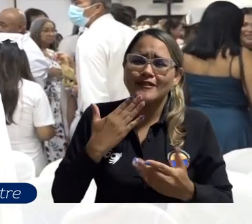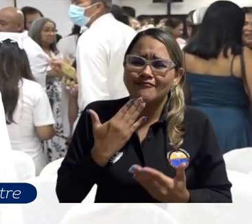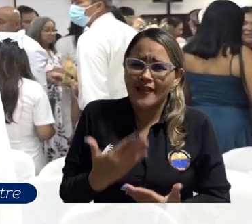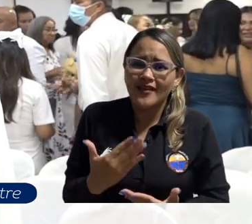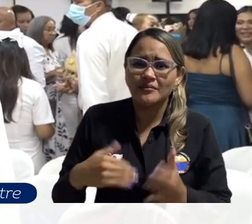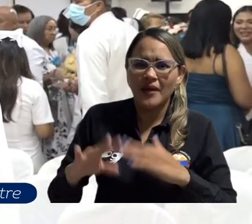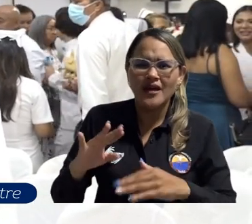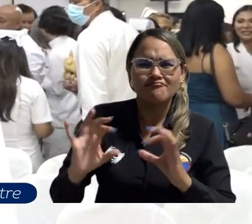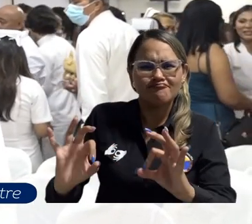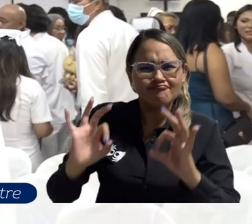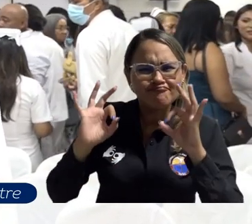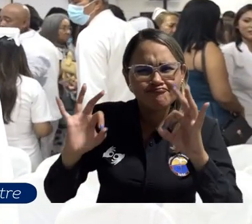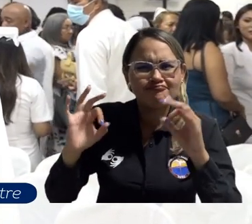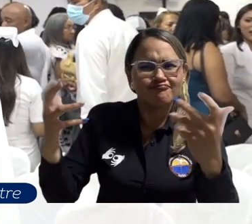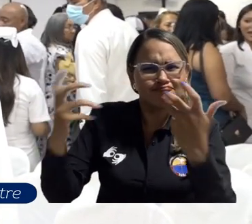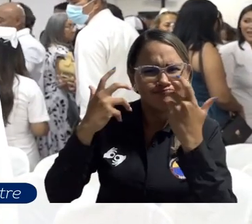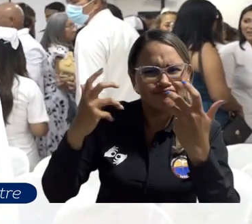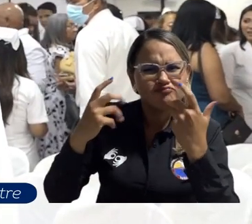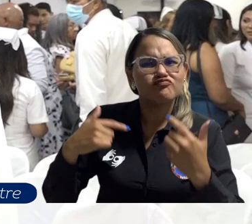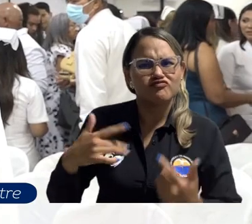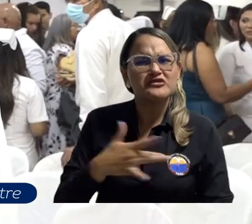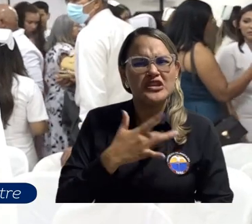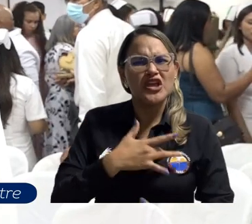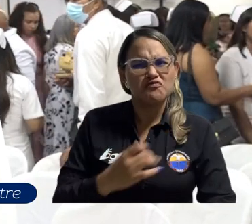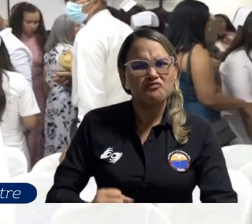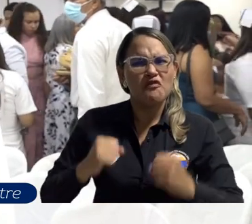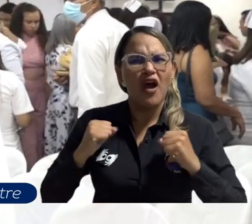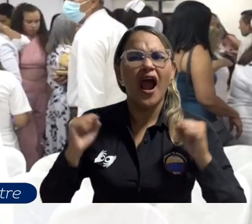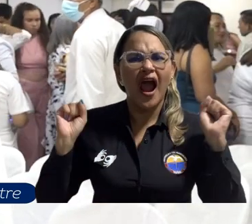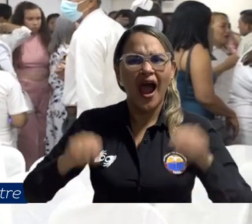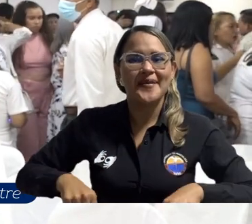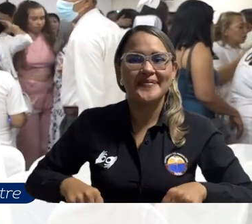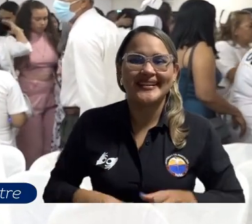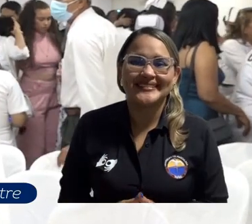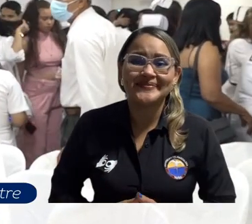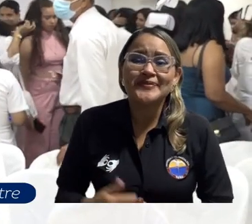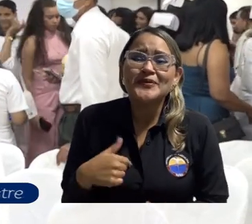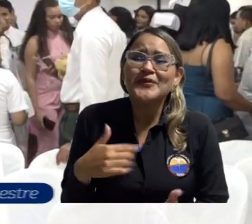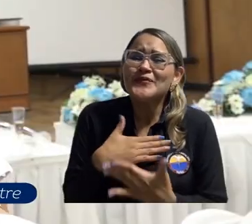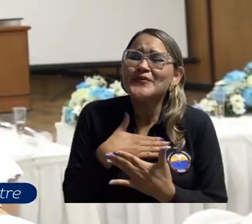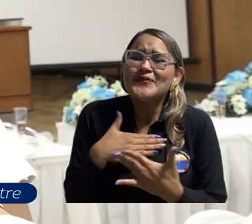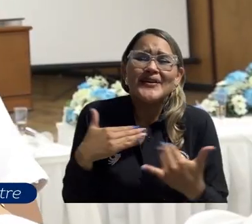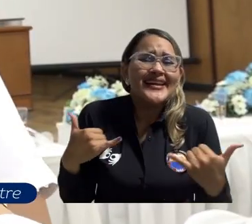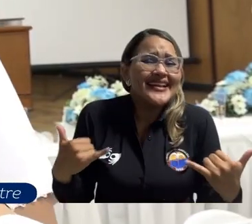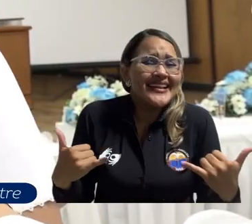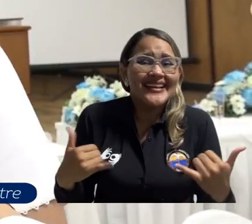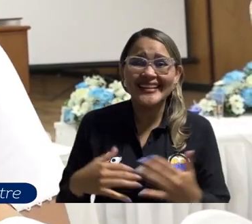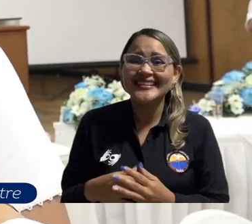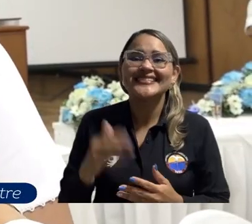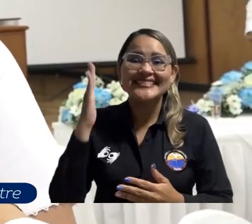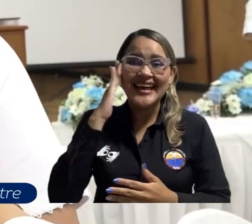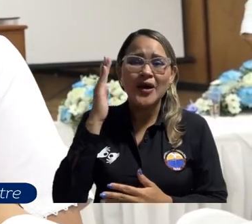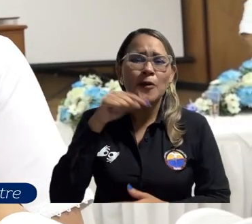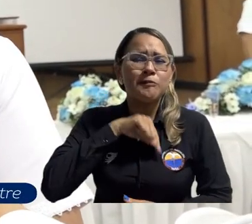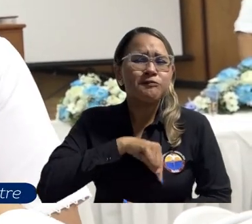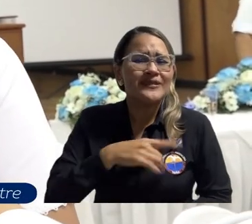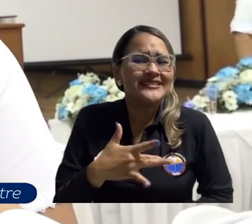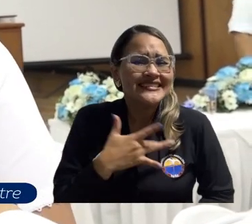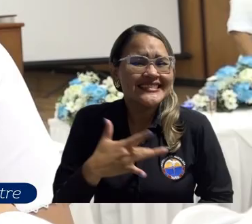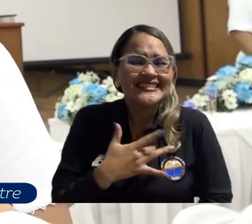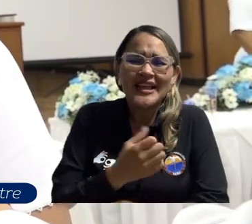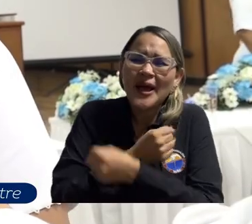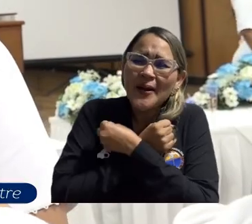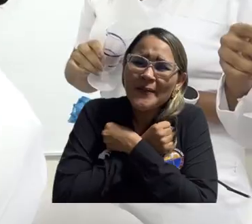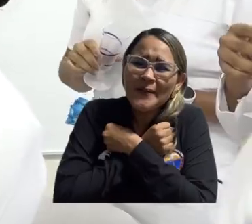por esa calidad que nos brindan ellos al enseñarnos. Siento que tengo todas las capacidades. Me siento muy feliz porque sé